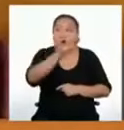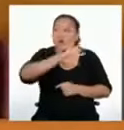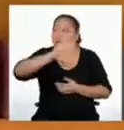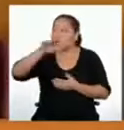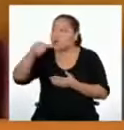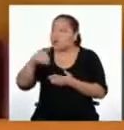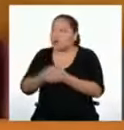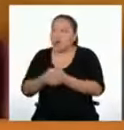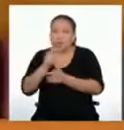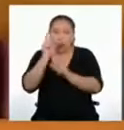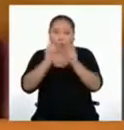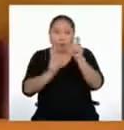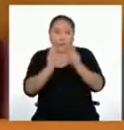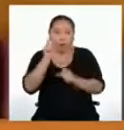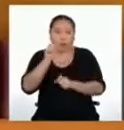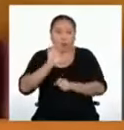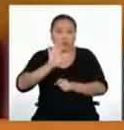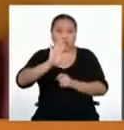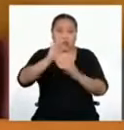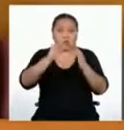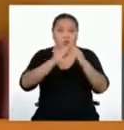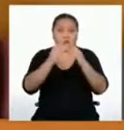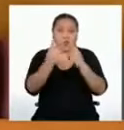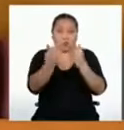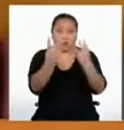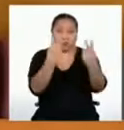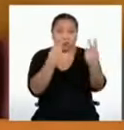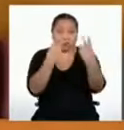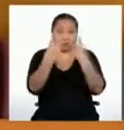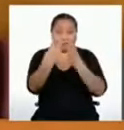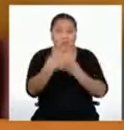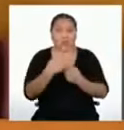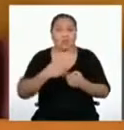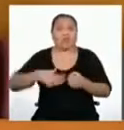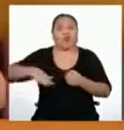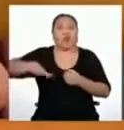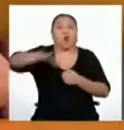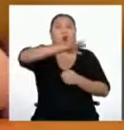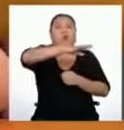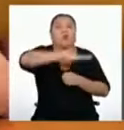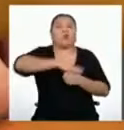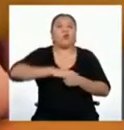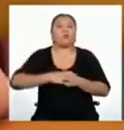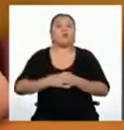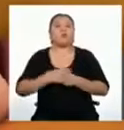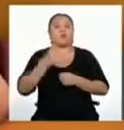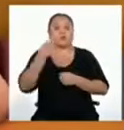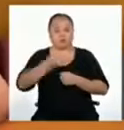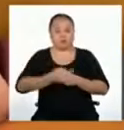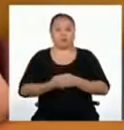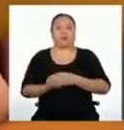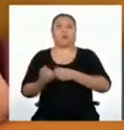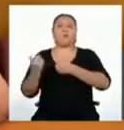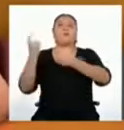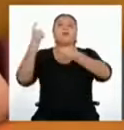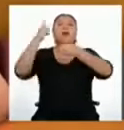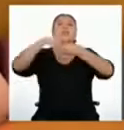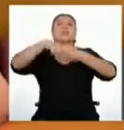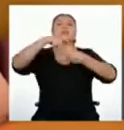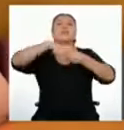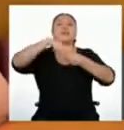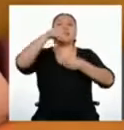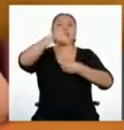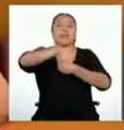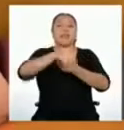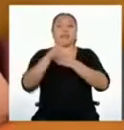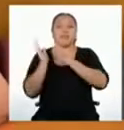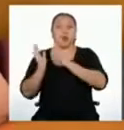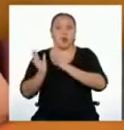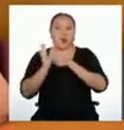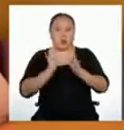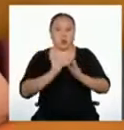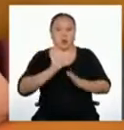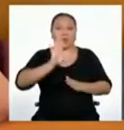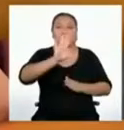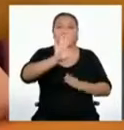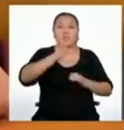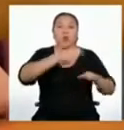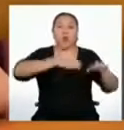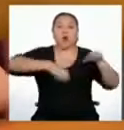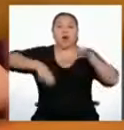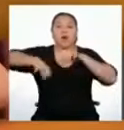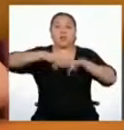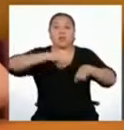que nos acompañan desde sus hogares somos protagonistas de este orden. Está en nuestras